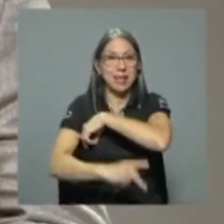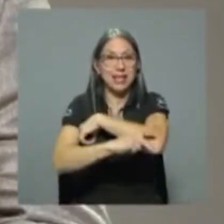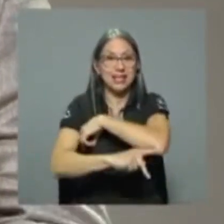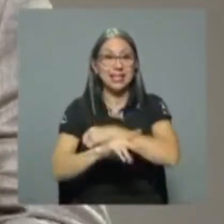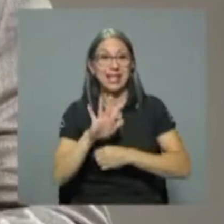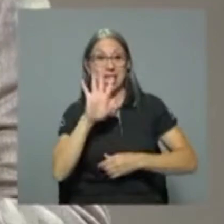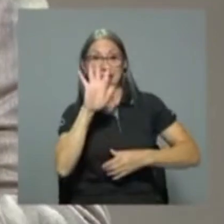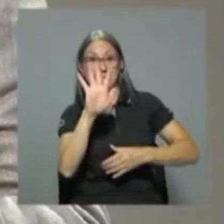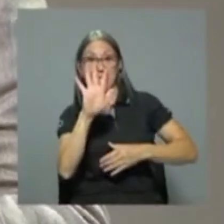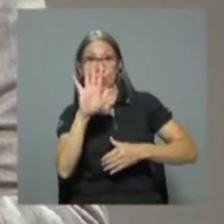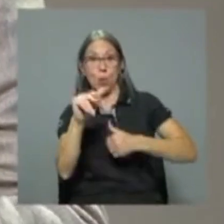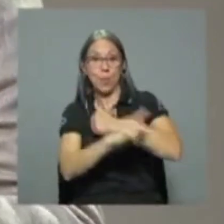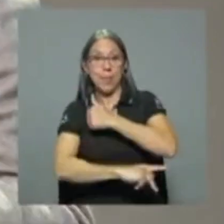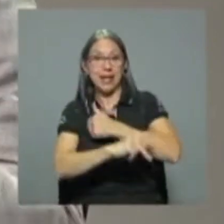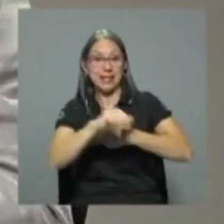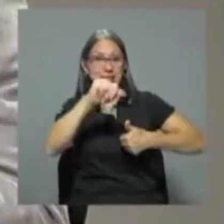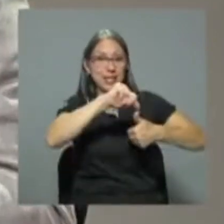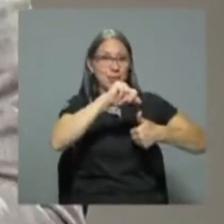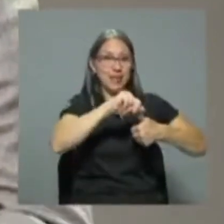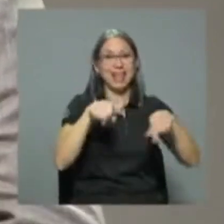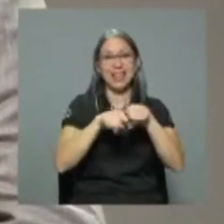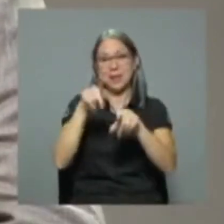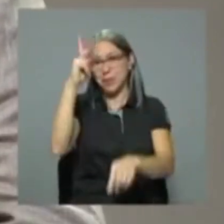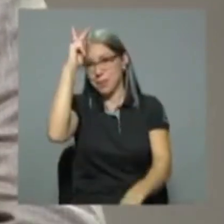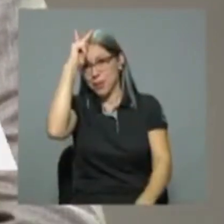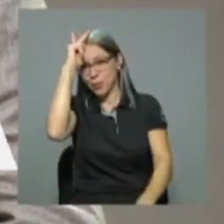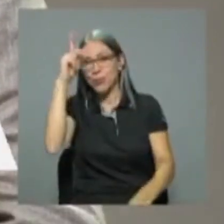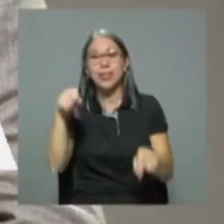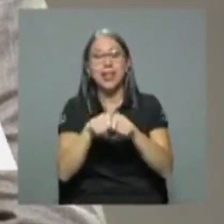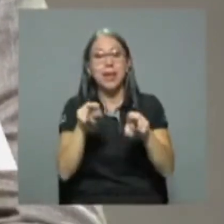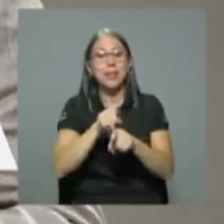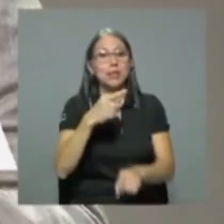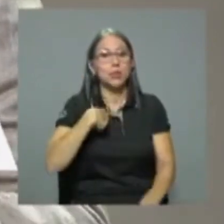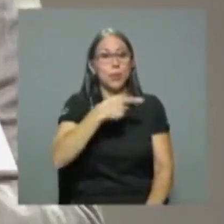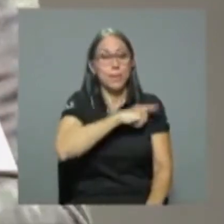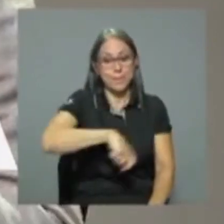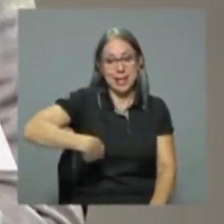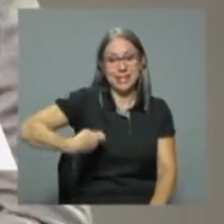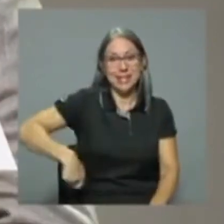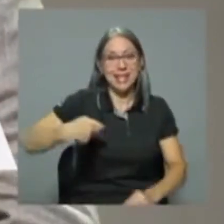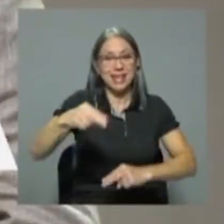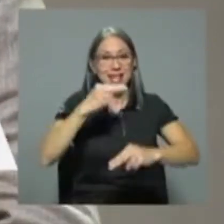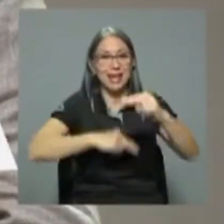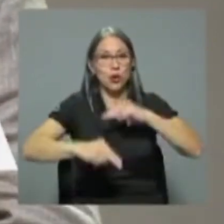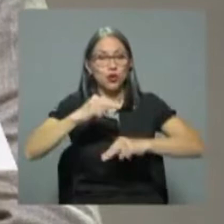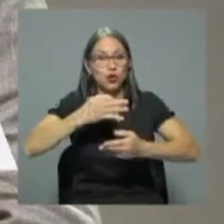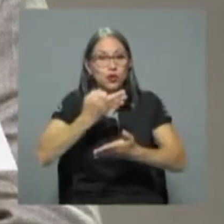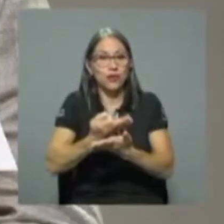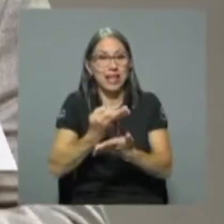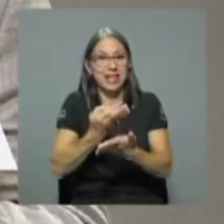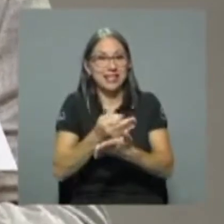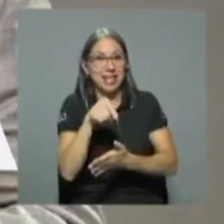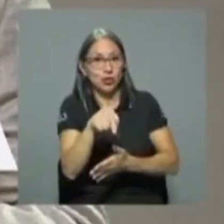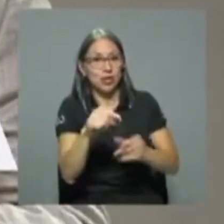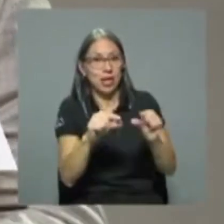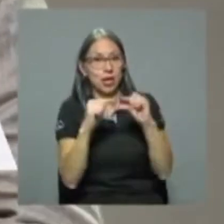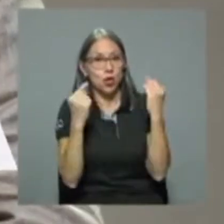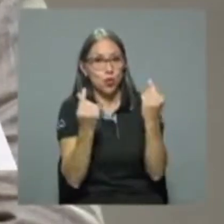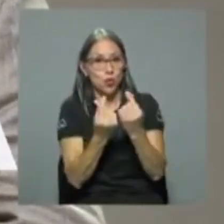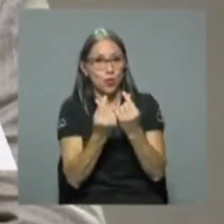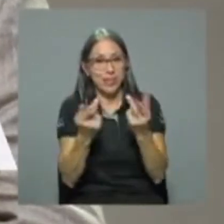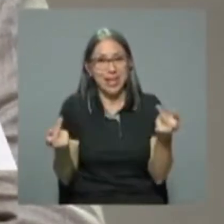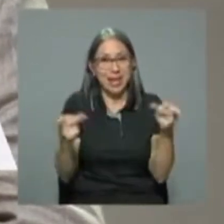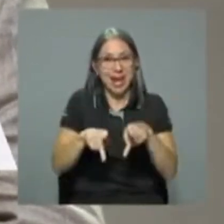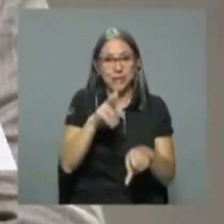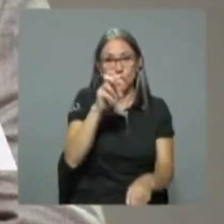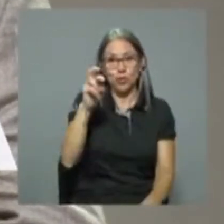en el Perú, y también soy el presidente de los negocios financieros del grupo, en el caso de Costa Rica